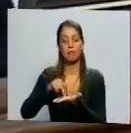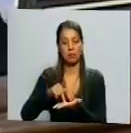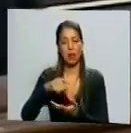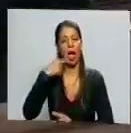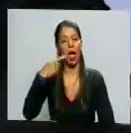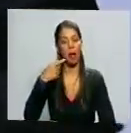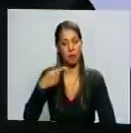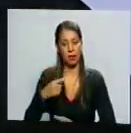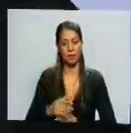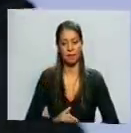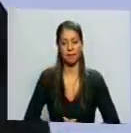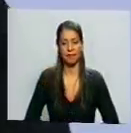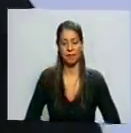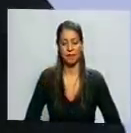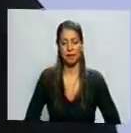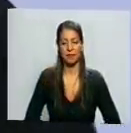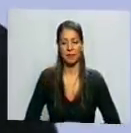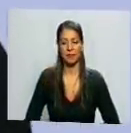oradores.